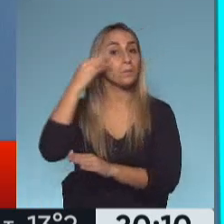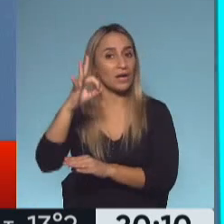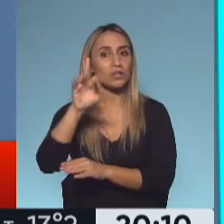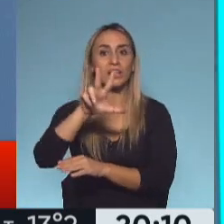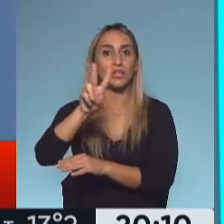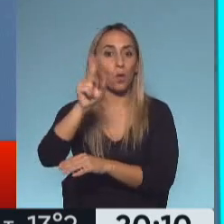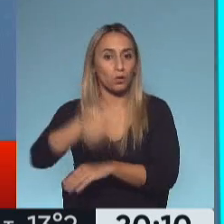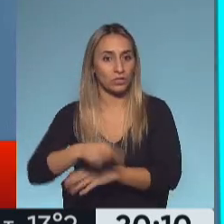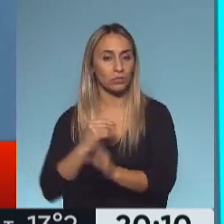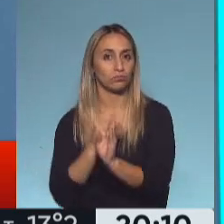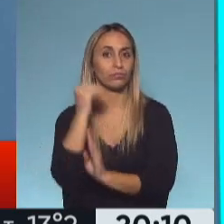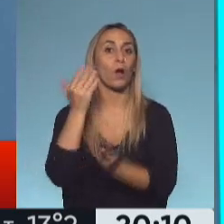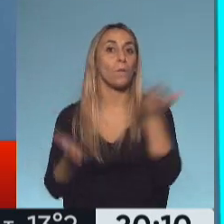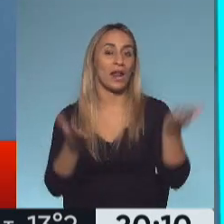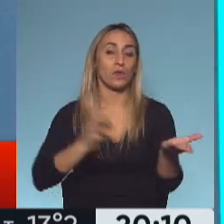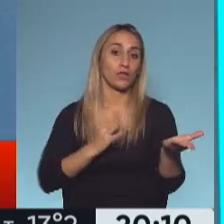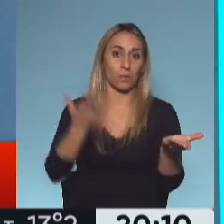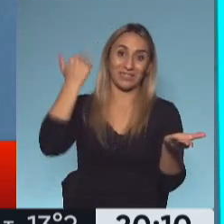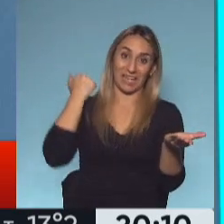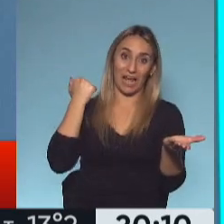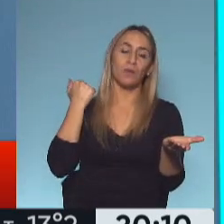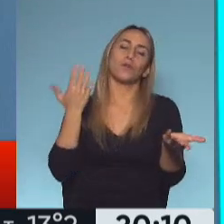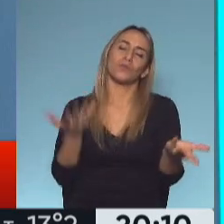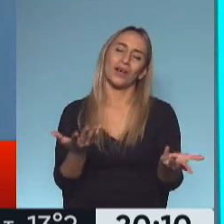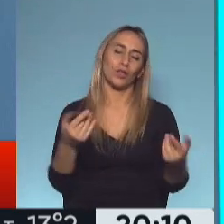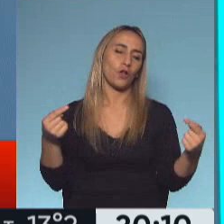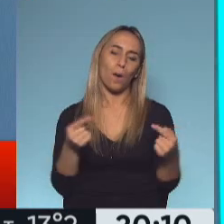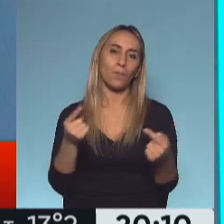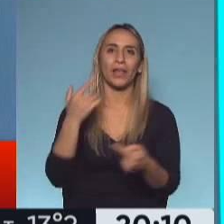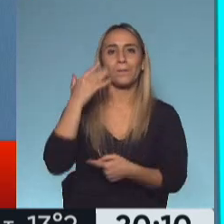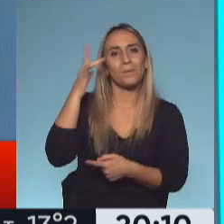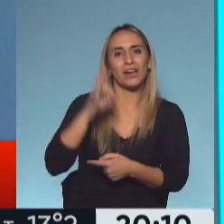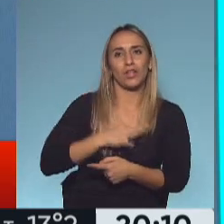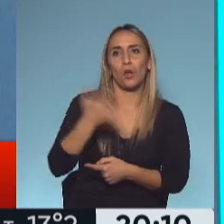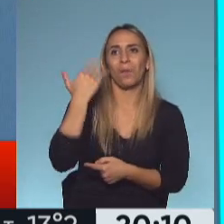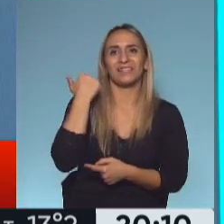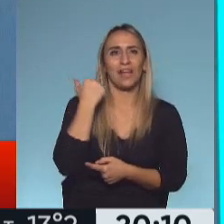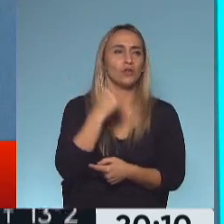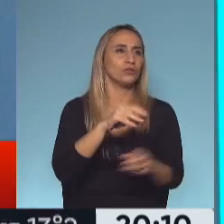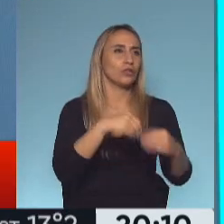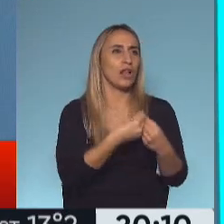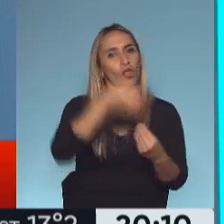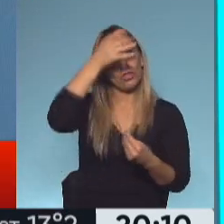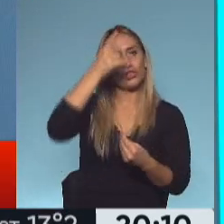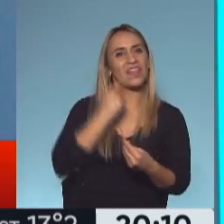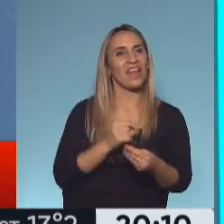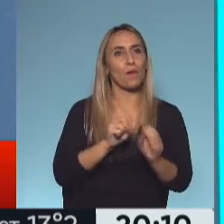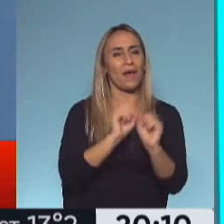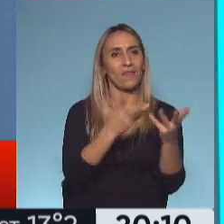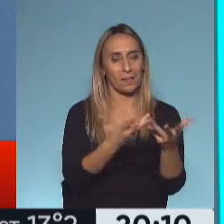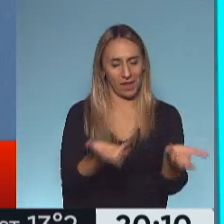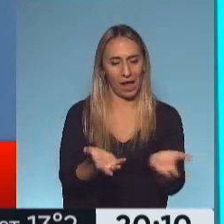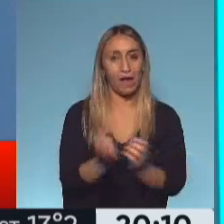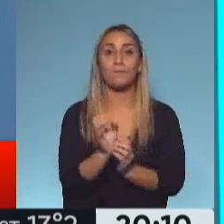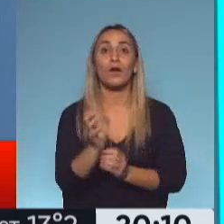32%. Obviamente claro, es un dato distorsionado porque comparamos contra un marzo que tuvo 12 días de pandemia. Pero si comparamos contra 2019,